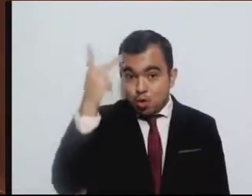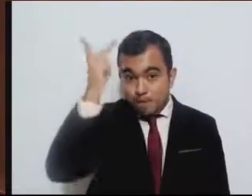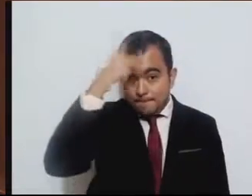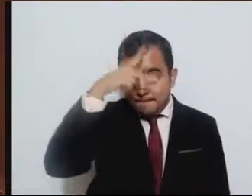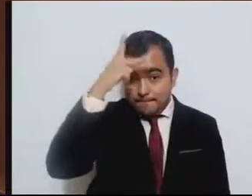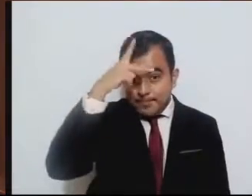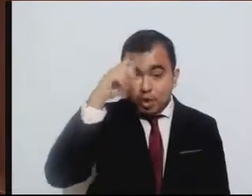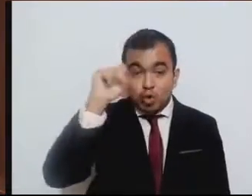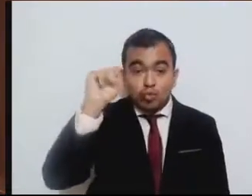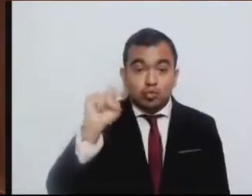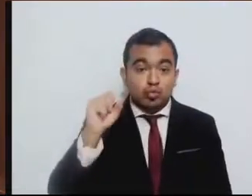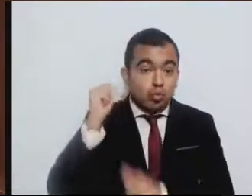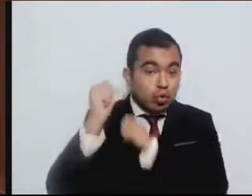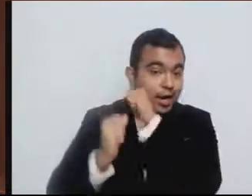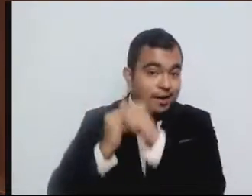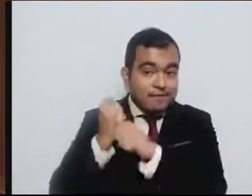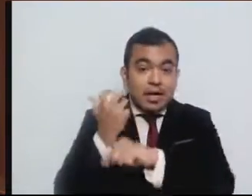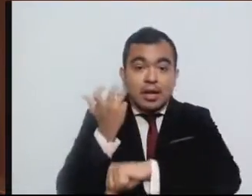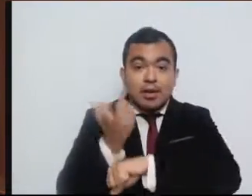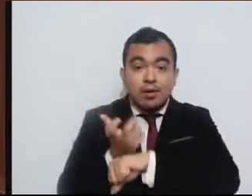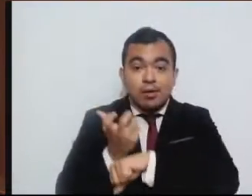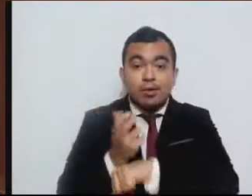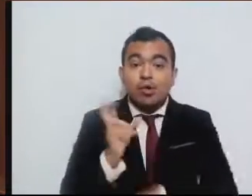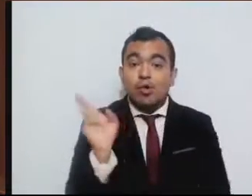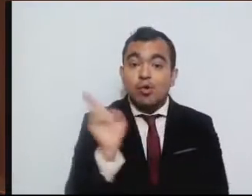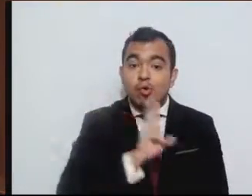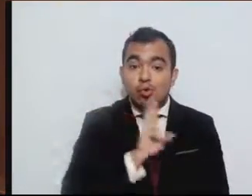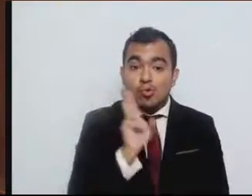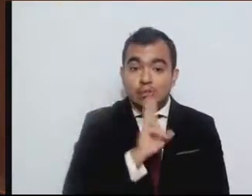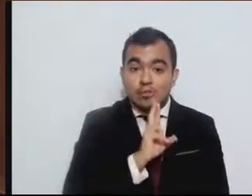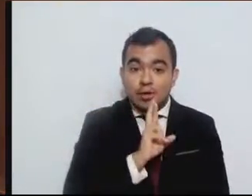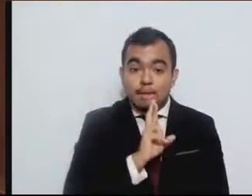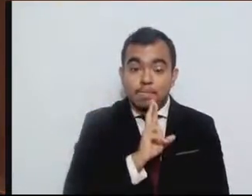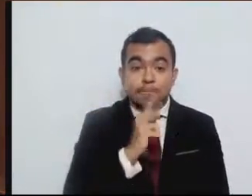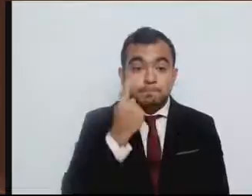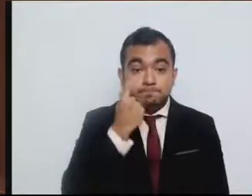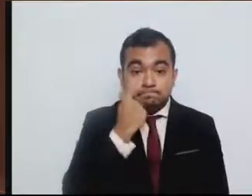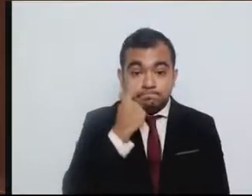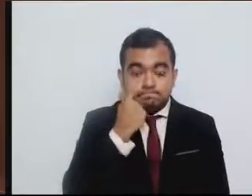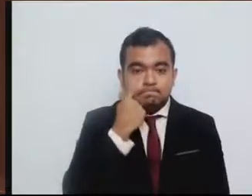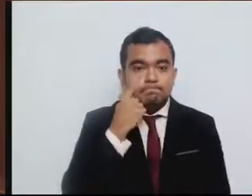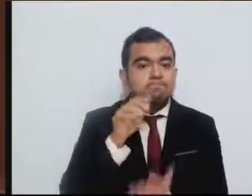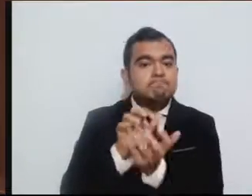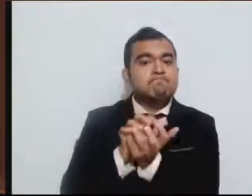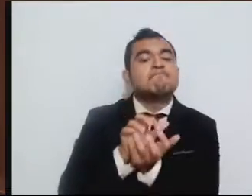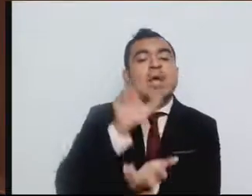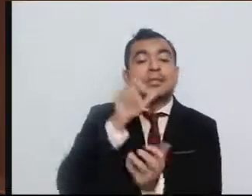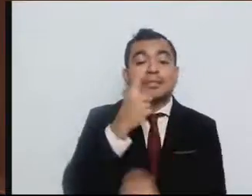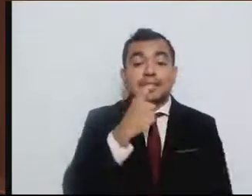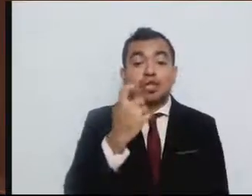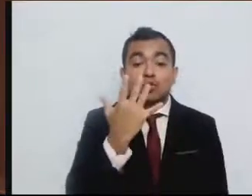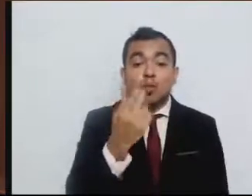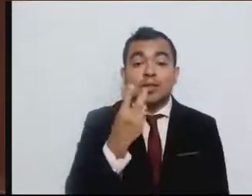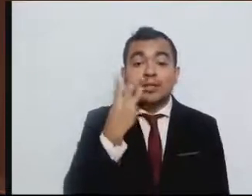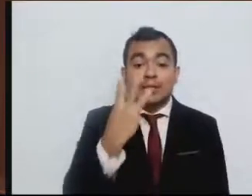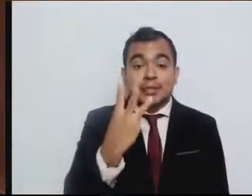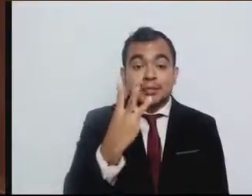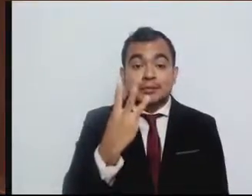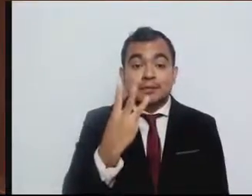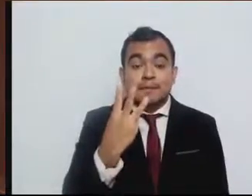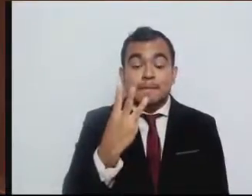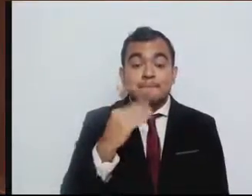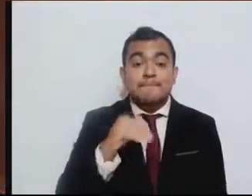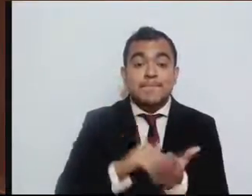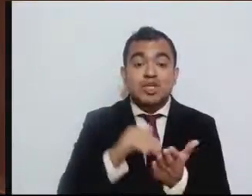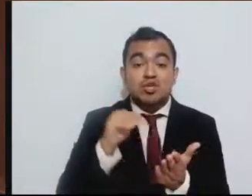en Estados Unidos y en Rusia. Existen más de 153 millones de huérfanos